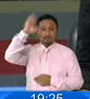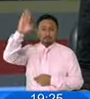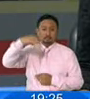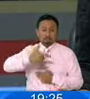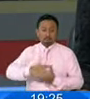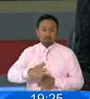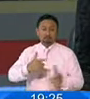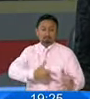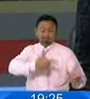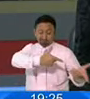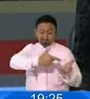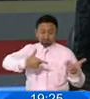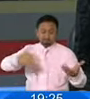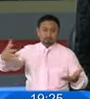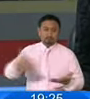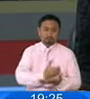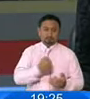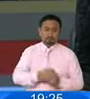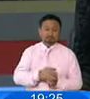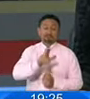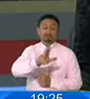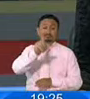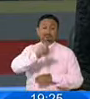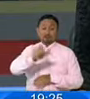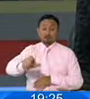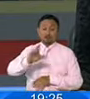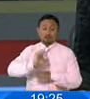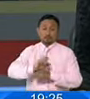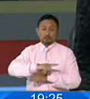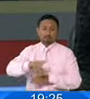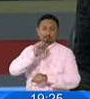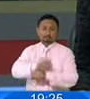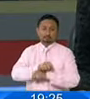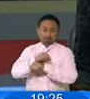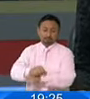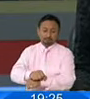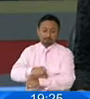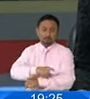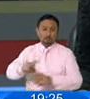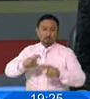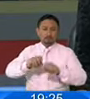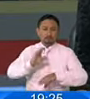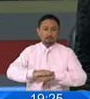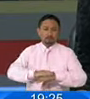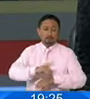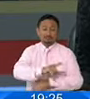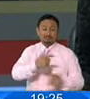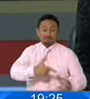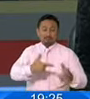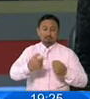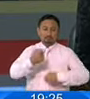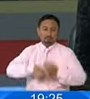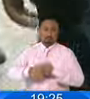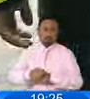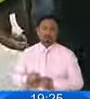decomisaron armamento de grueso calibre. 3 ecuatorianos fueron detenidos, son investigados por comercializar y alquilar armas.